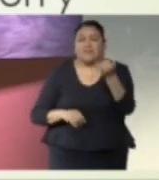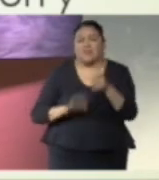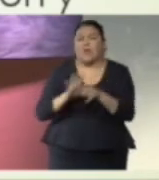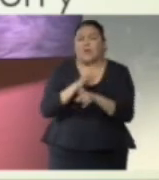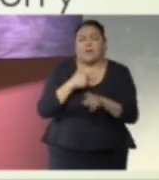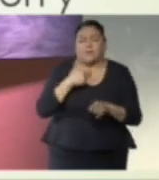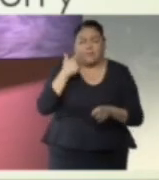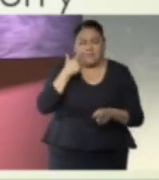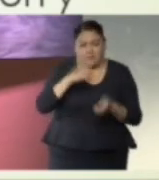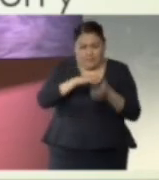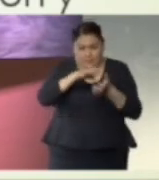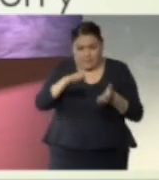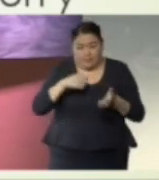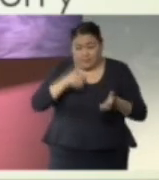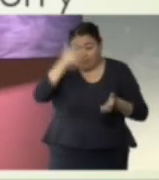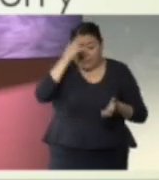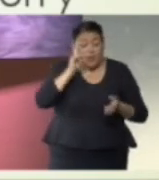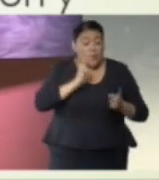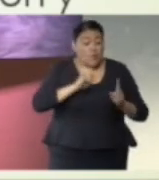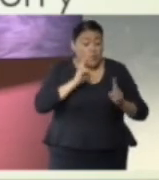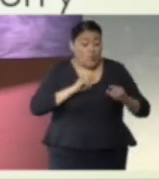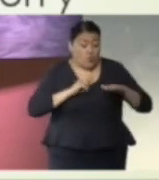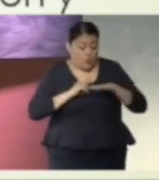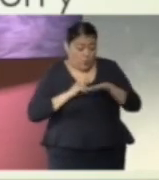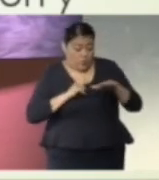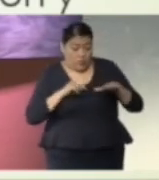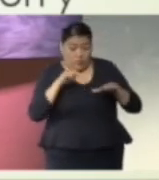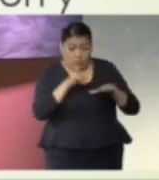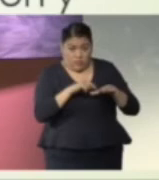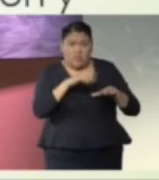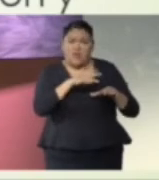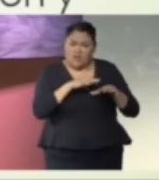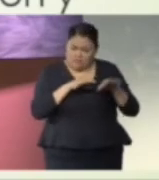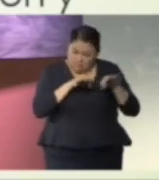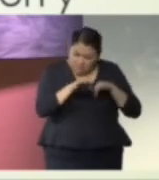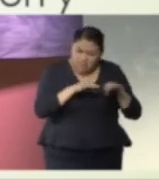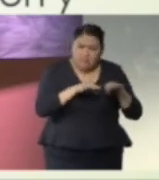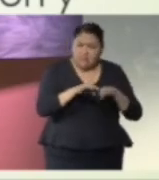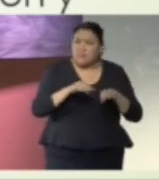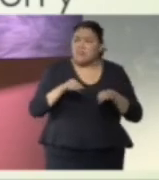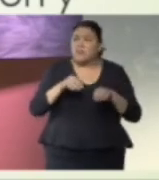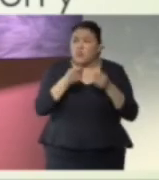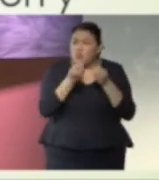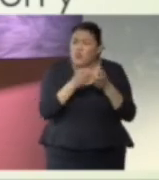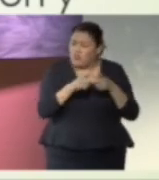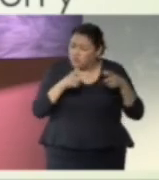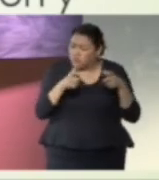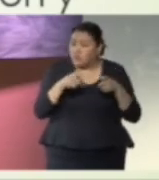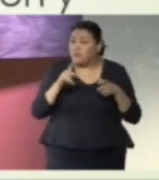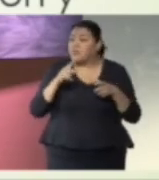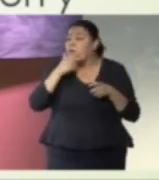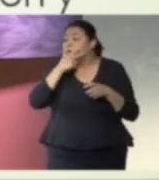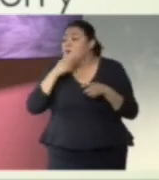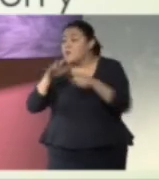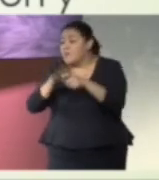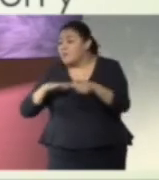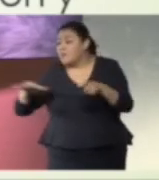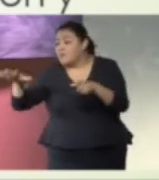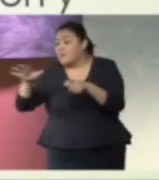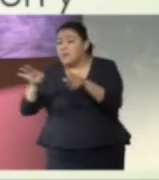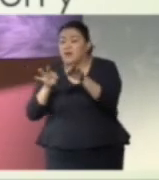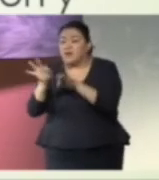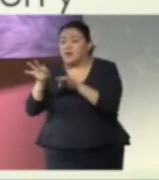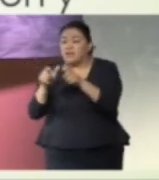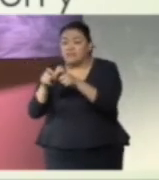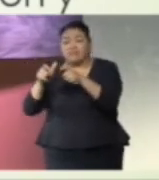parte principalmente de las mujeres, aunque también los hombres tienen una participación importante, empiezan a tener una participación importante